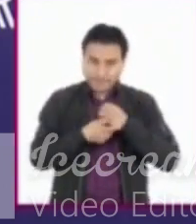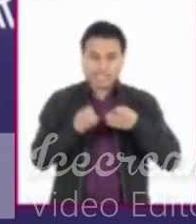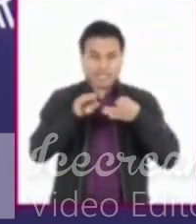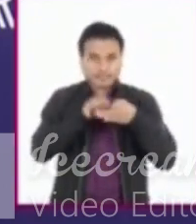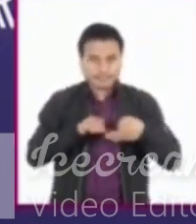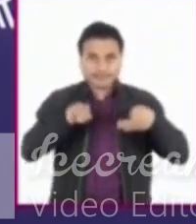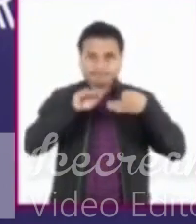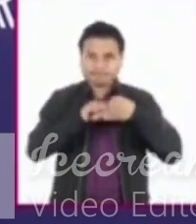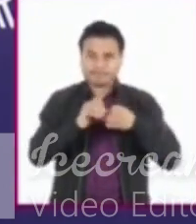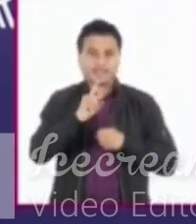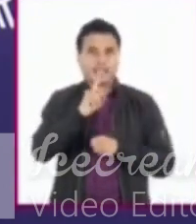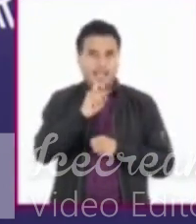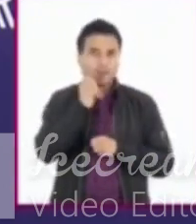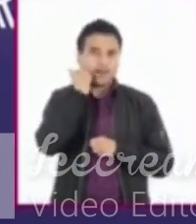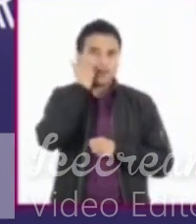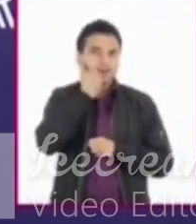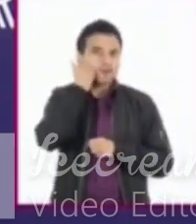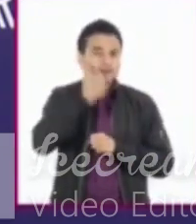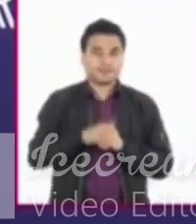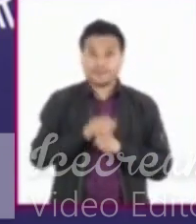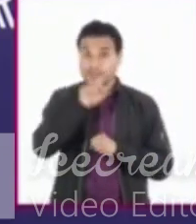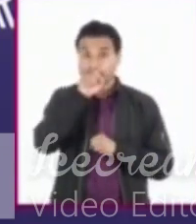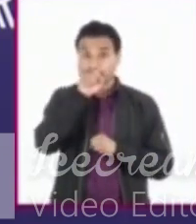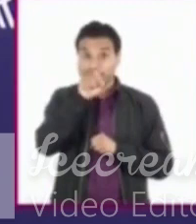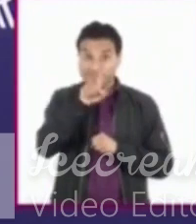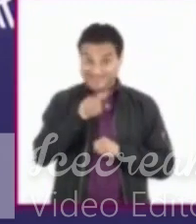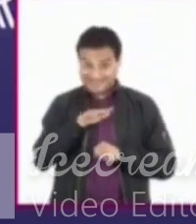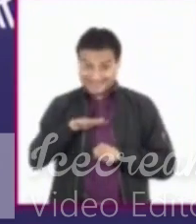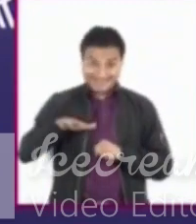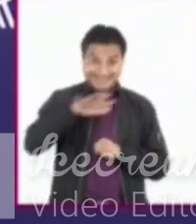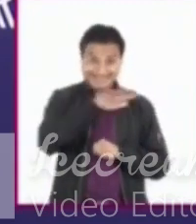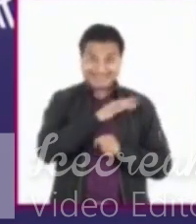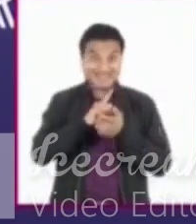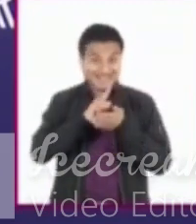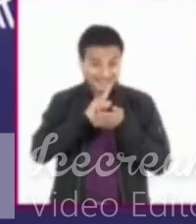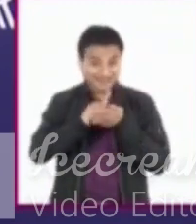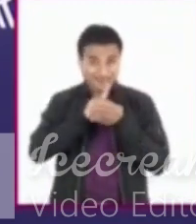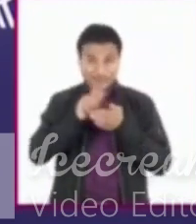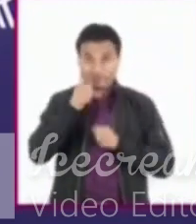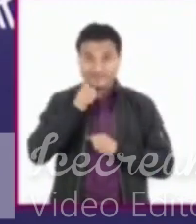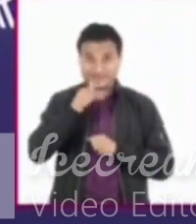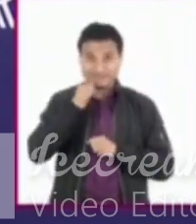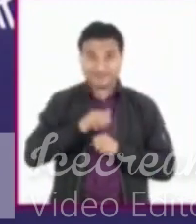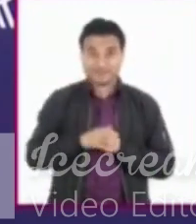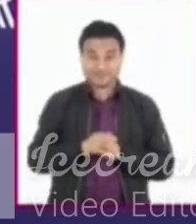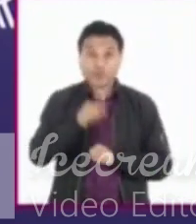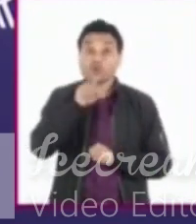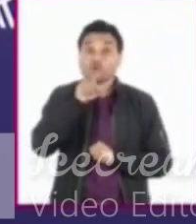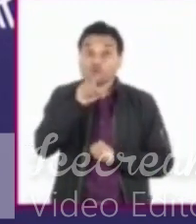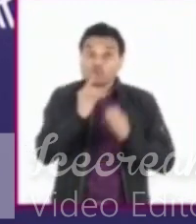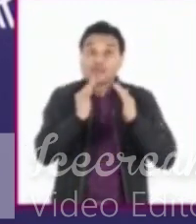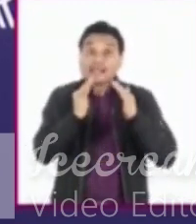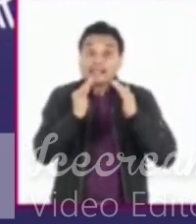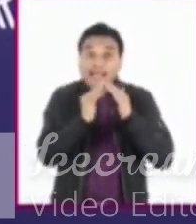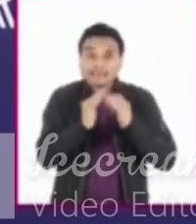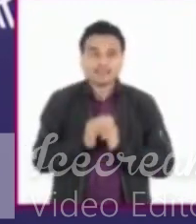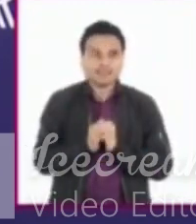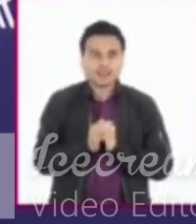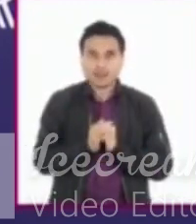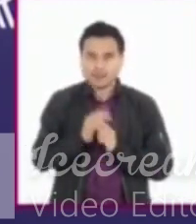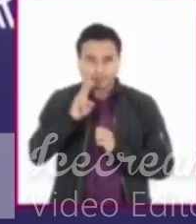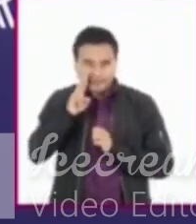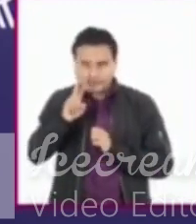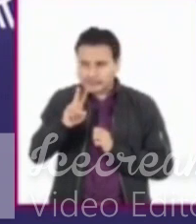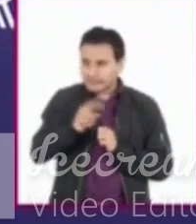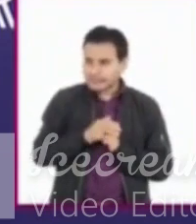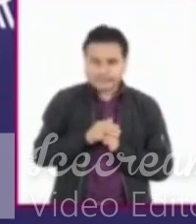jabón y mantener limpio el ambiente en el que se encuentran. En casa, identifiquen las superficies de